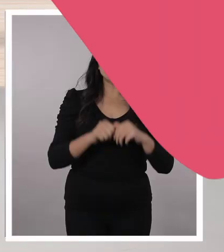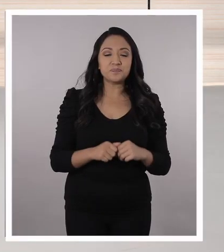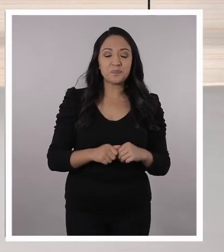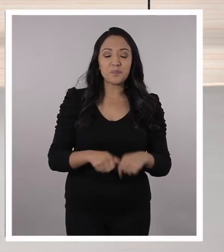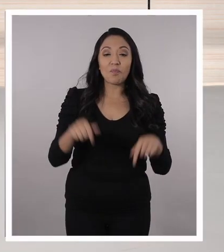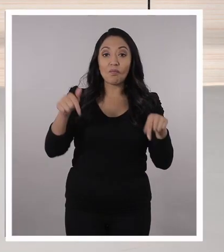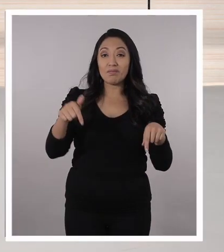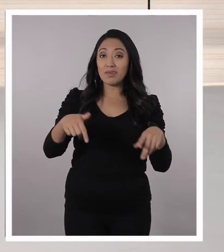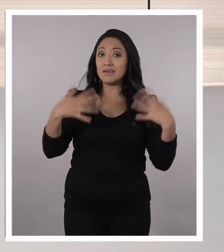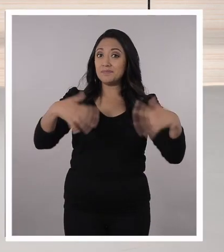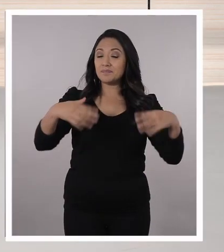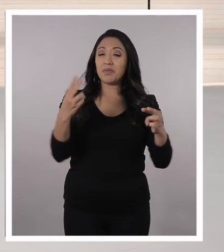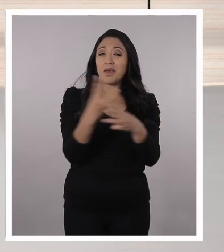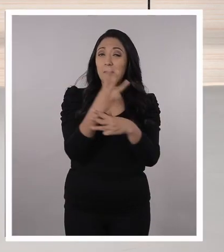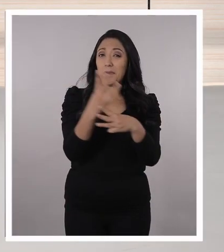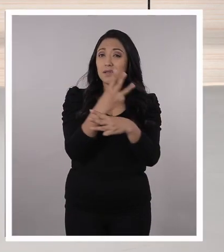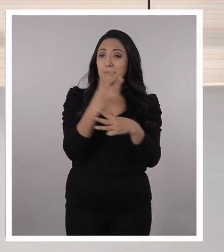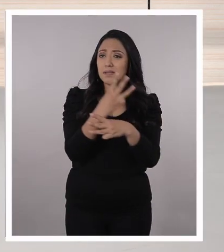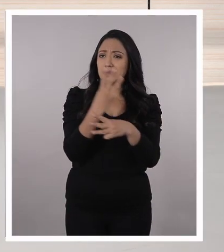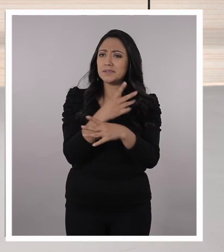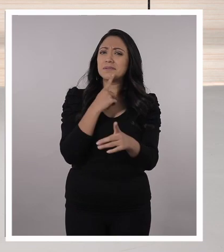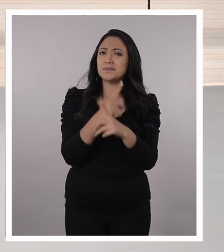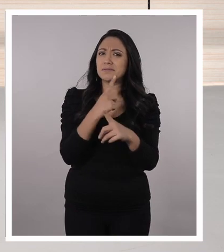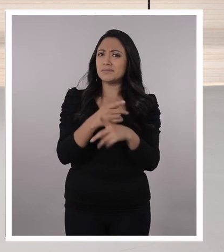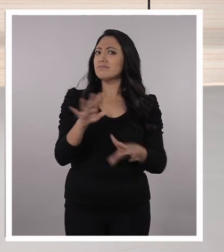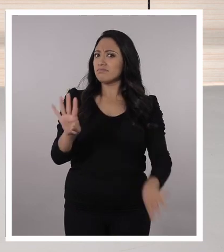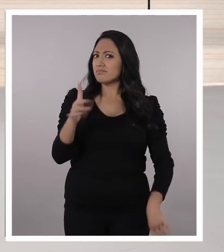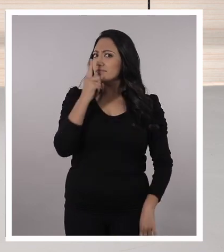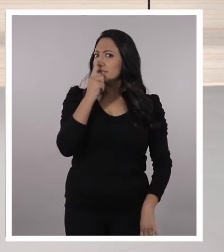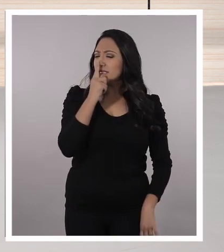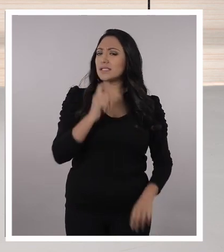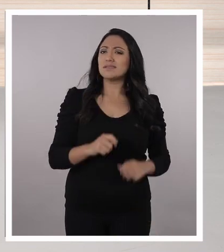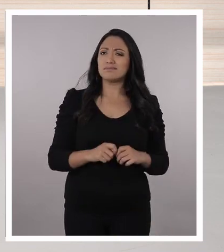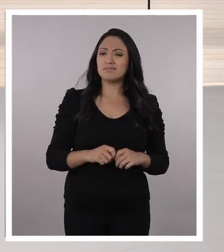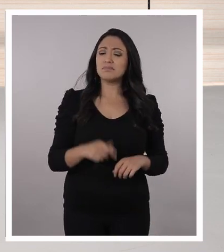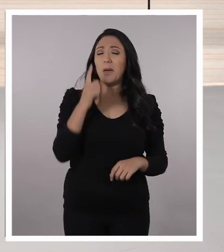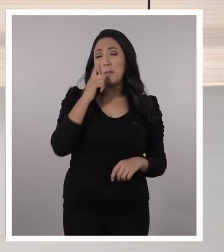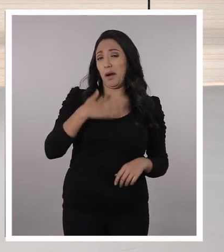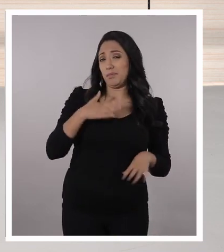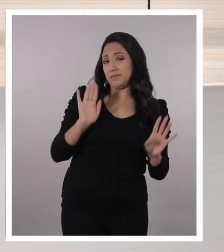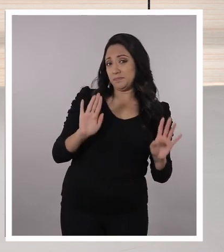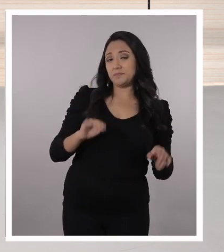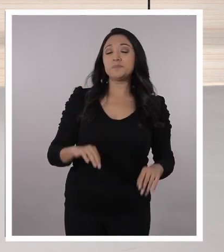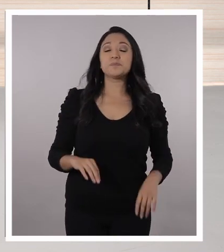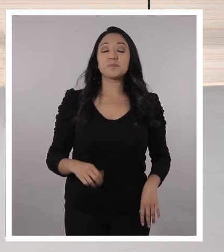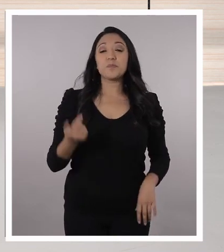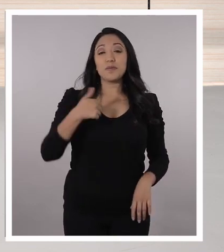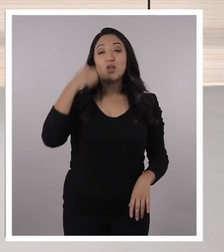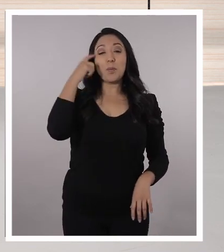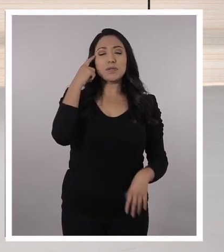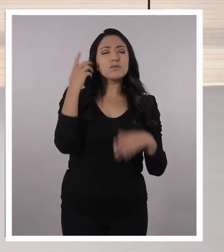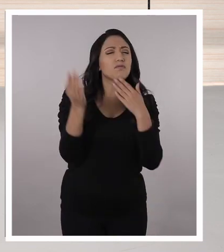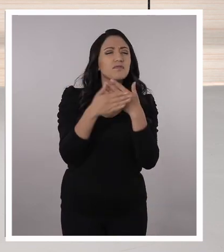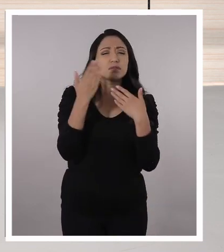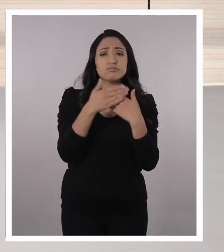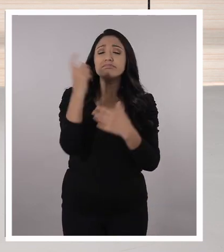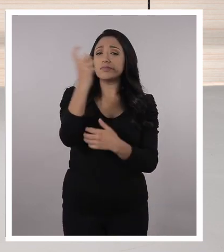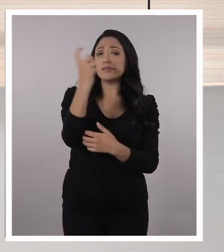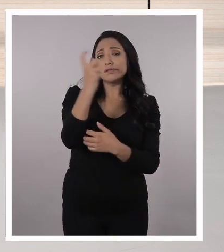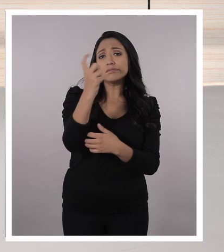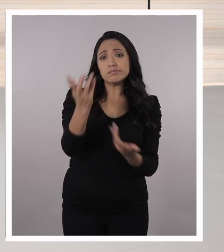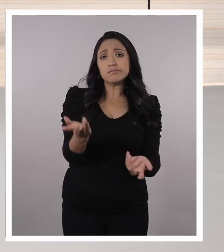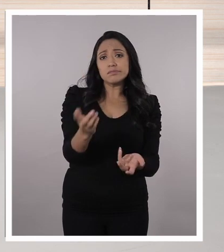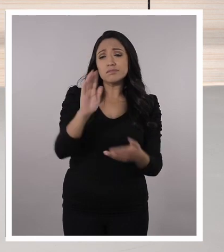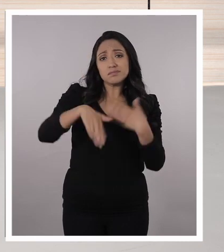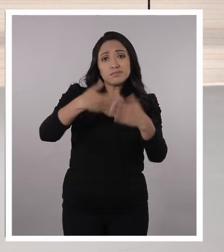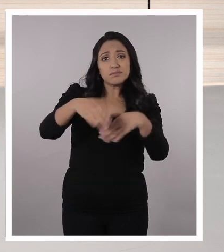Chicos y chicas, esto de las matemáticas se está volviendo muy interesante, por lo menos para mí. Yo creo que va a ser una herramienta muy